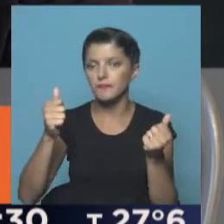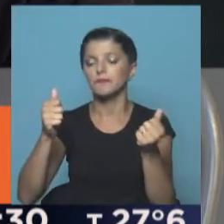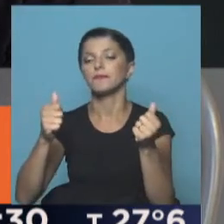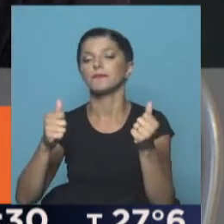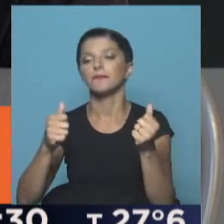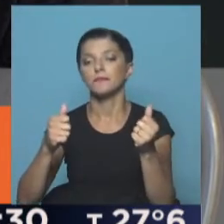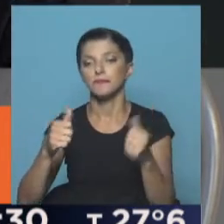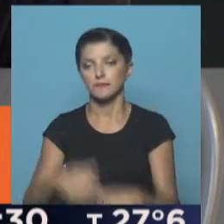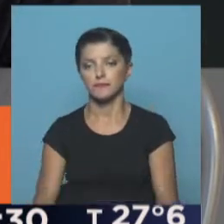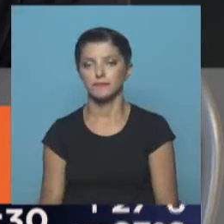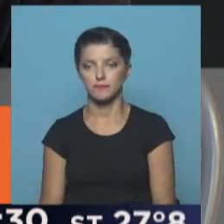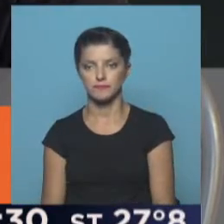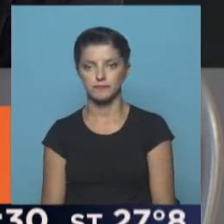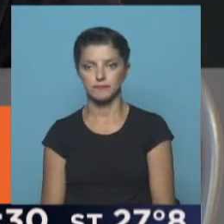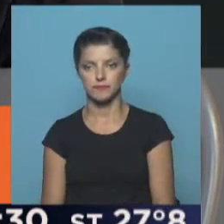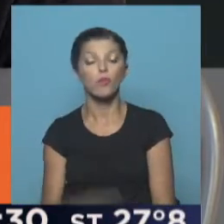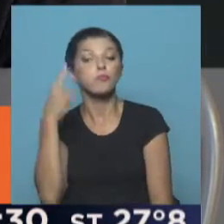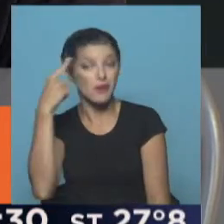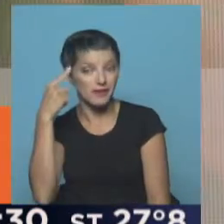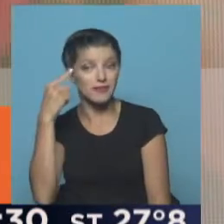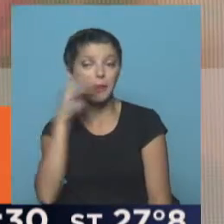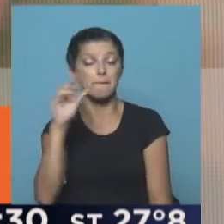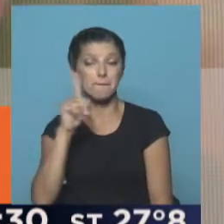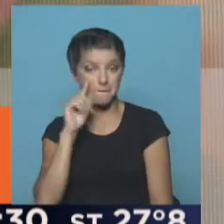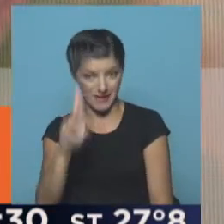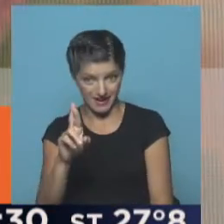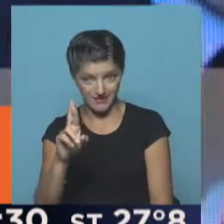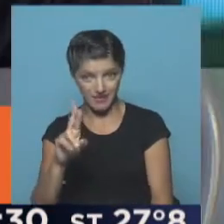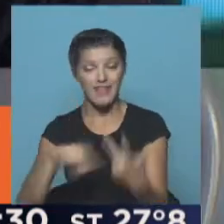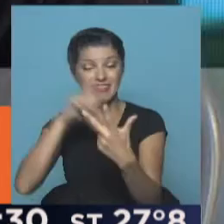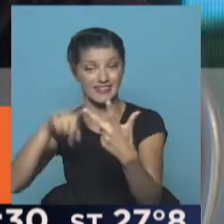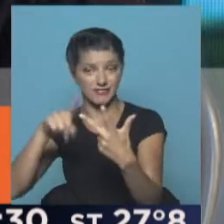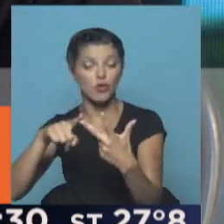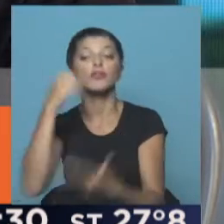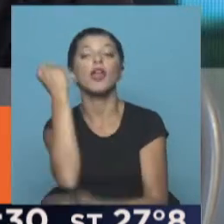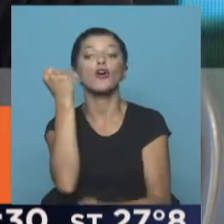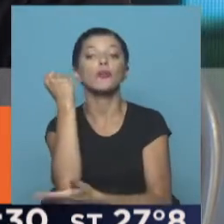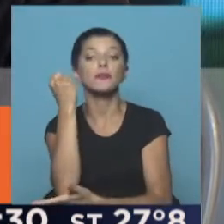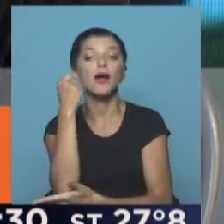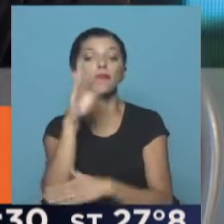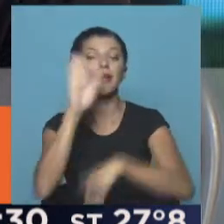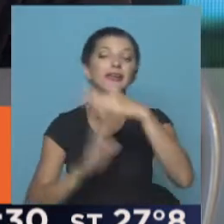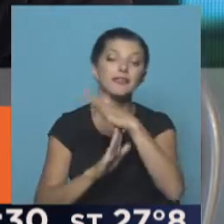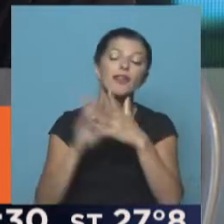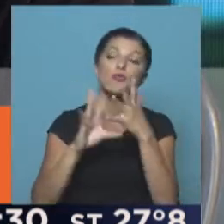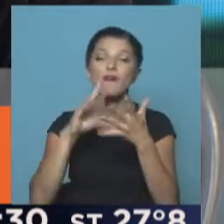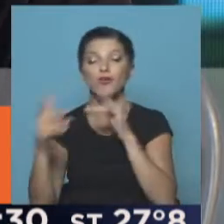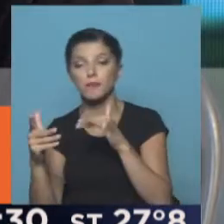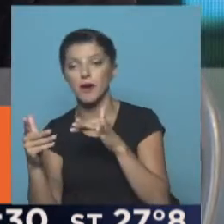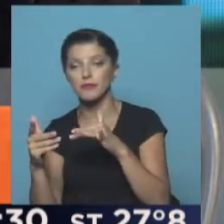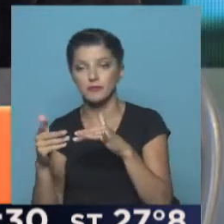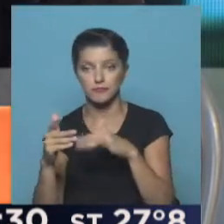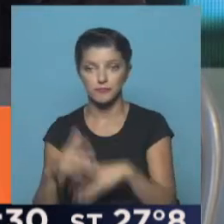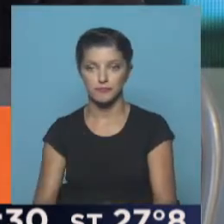retiraron, una idea instalada por Tony Blair de tercera vía, donde la economía mandaba y había algunas alternativas más bien